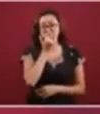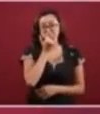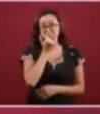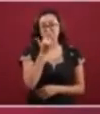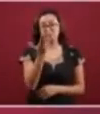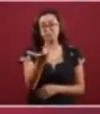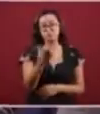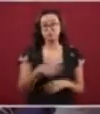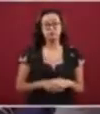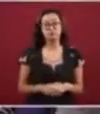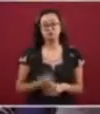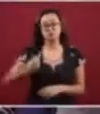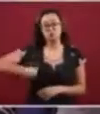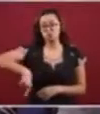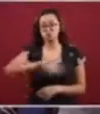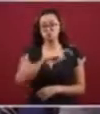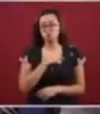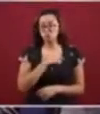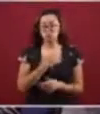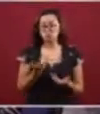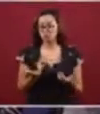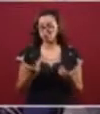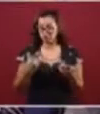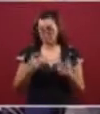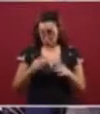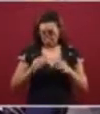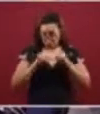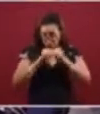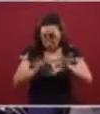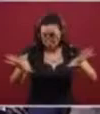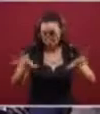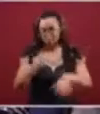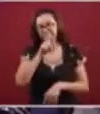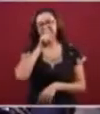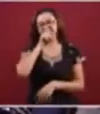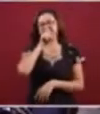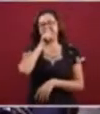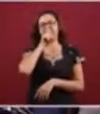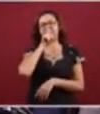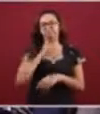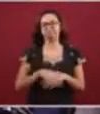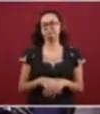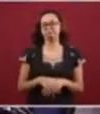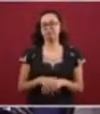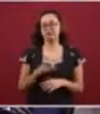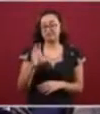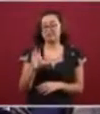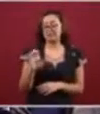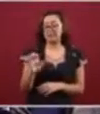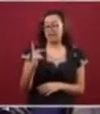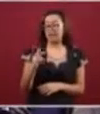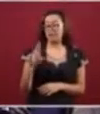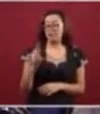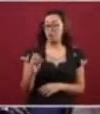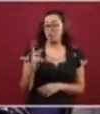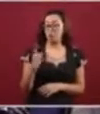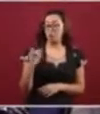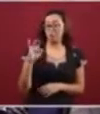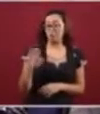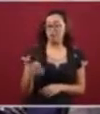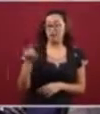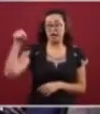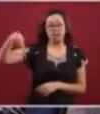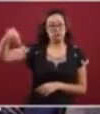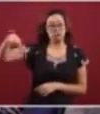La Señal. Jesús también ya se los explicó, tengo entendido. Lo hizo La Señal de Sepropie. Nosotros recibimos La Señal como